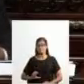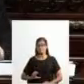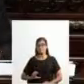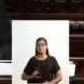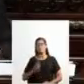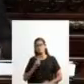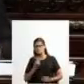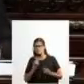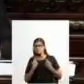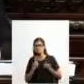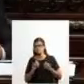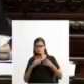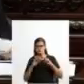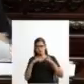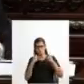¿Cuánta plata?